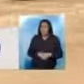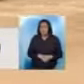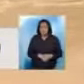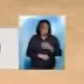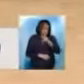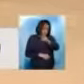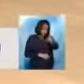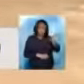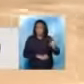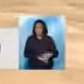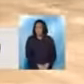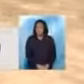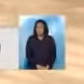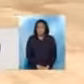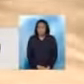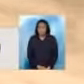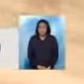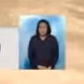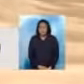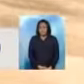Mira.